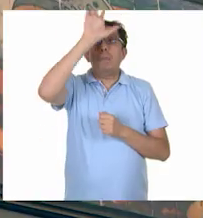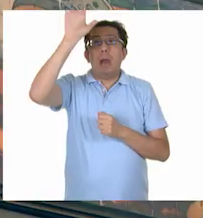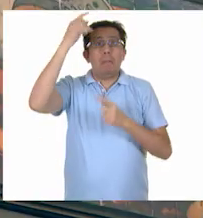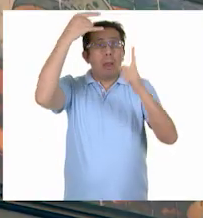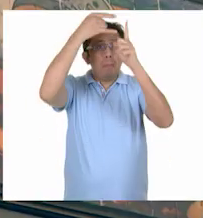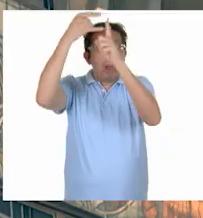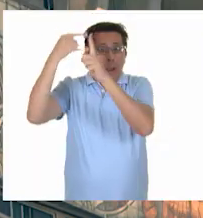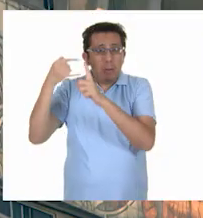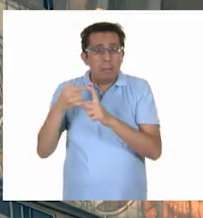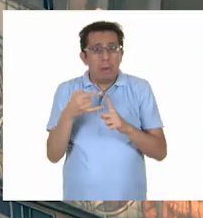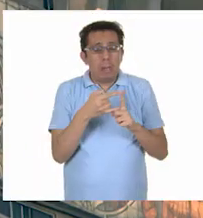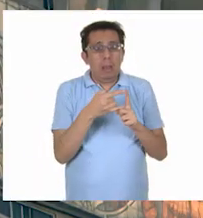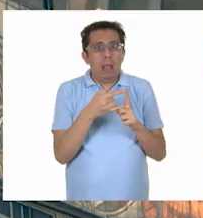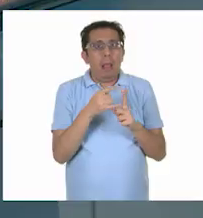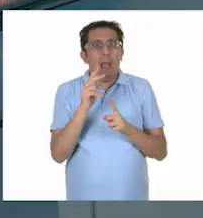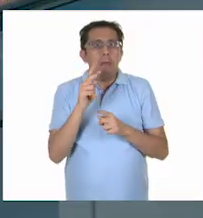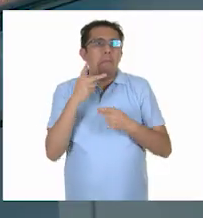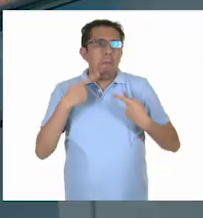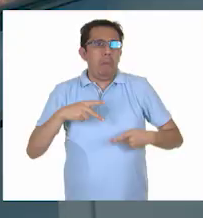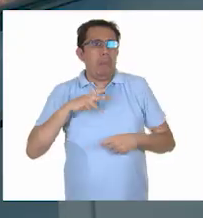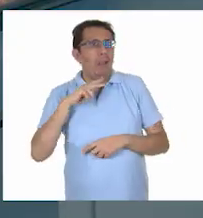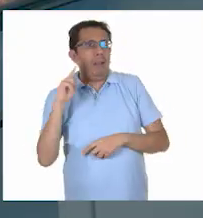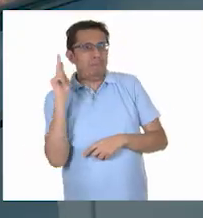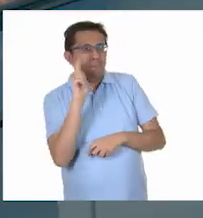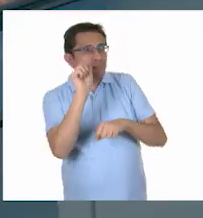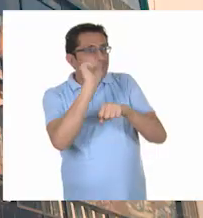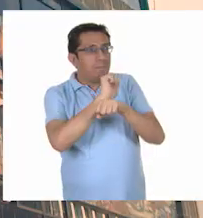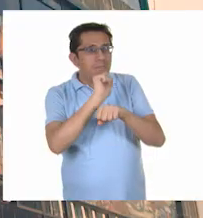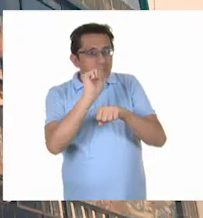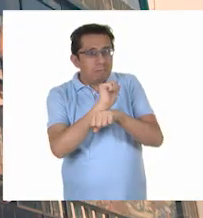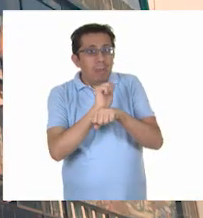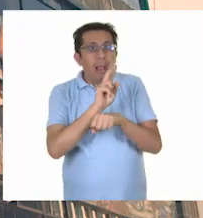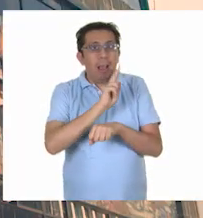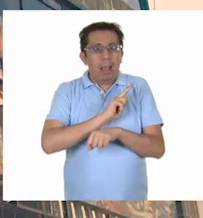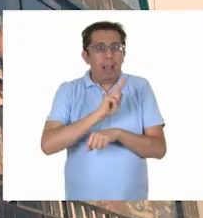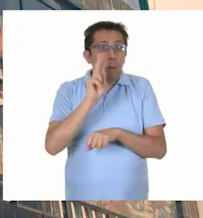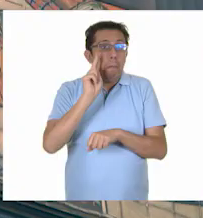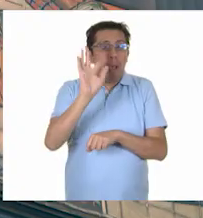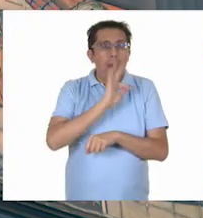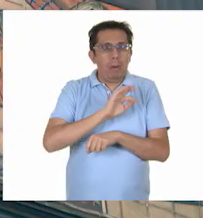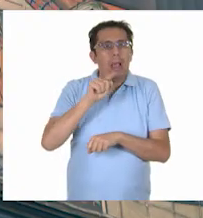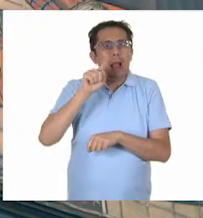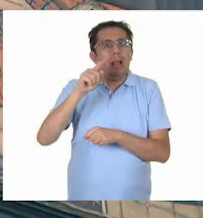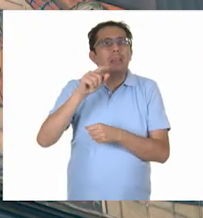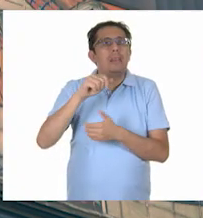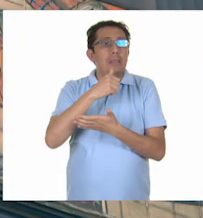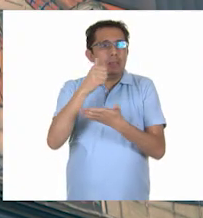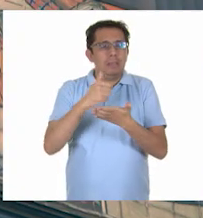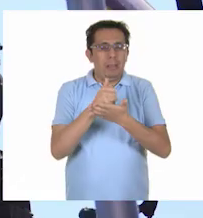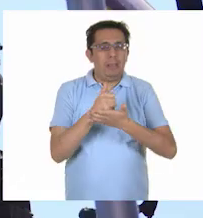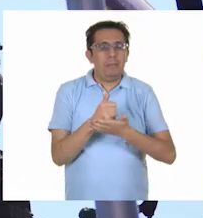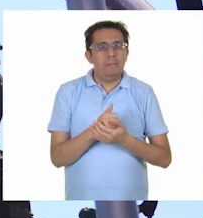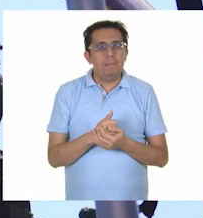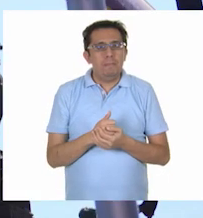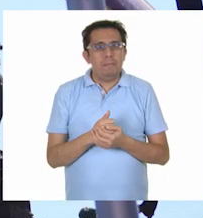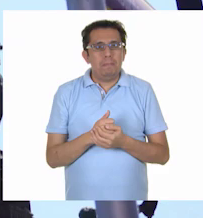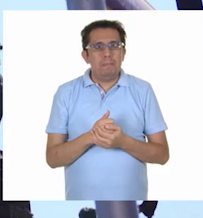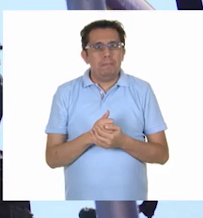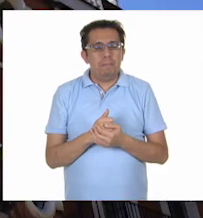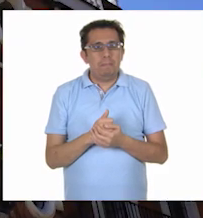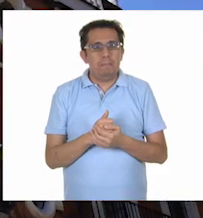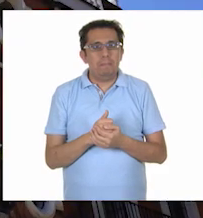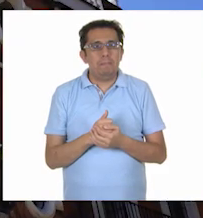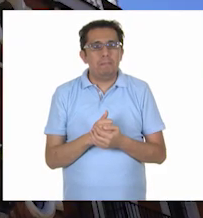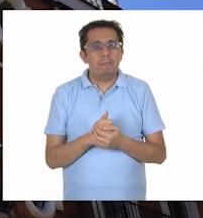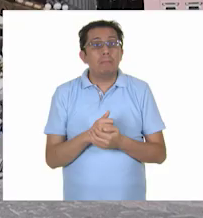la vista de la gente y los carros, en la esquina de 3 Poniente y 16 de septiembre, en el centro histórico. Recuerde si